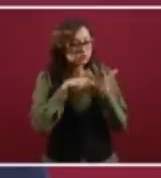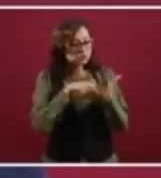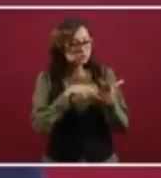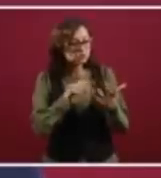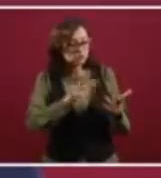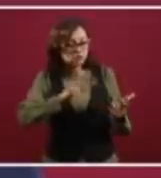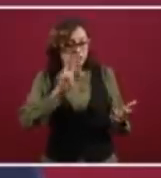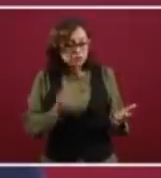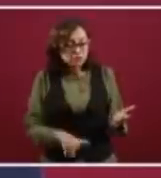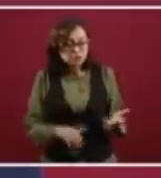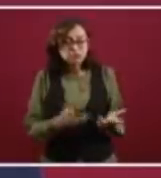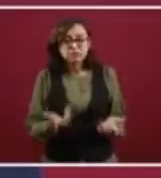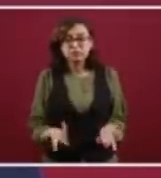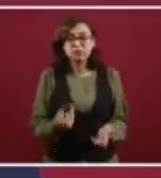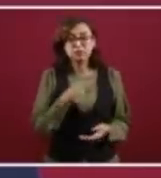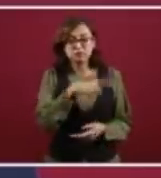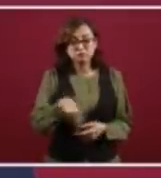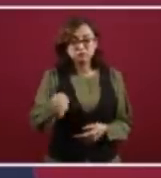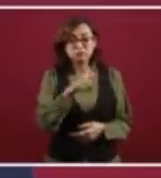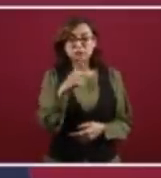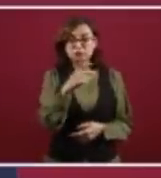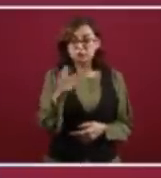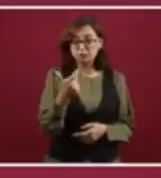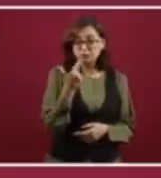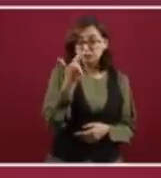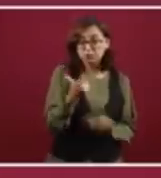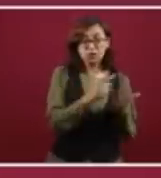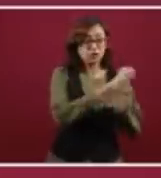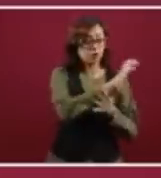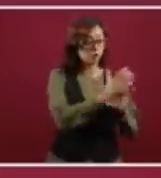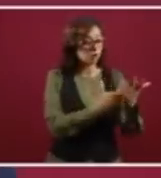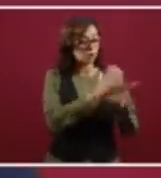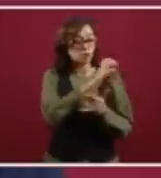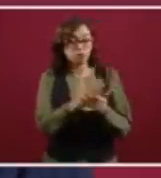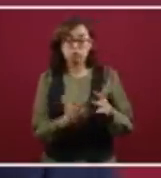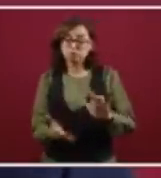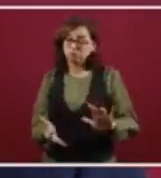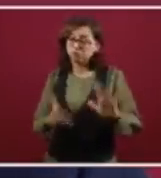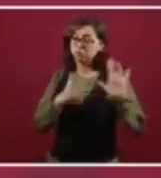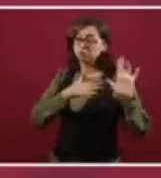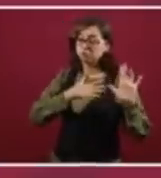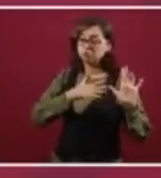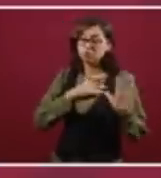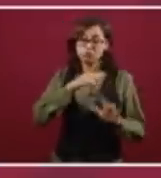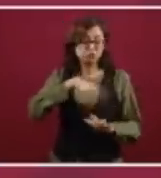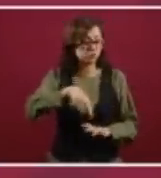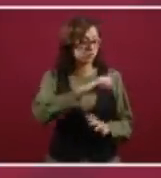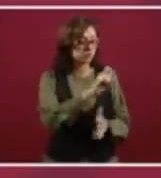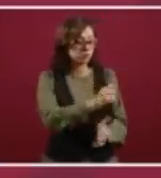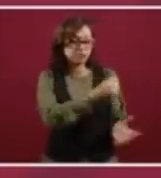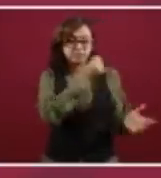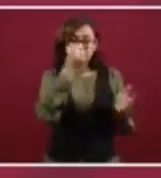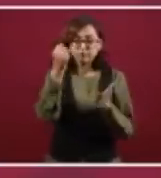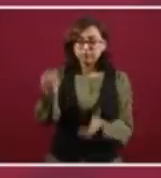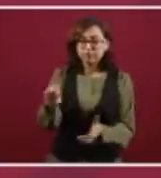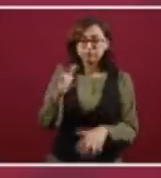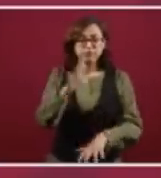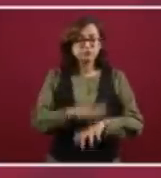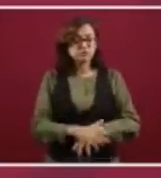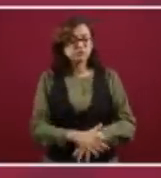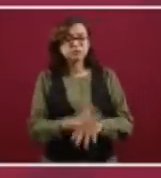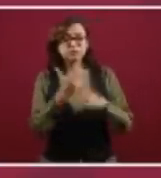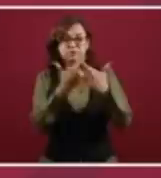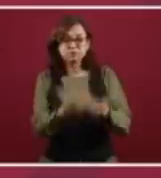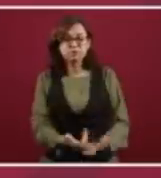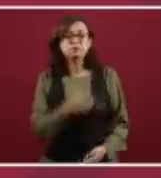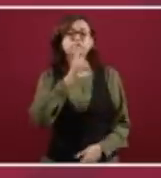Si se entregaron esos 107 contratos y se hizo el compromiso de que iba a haber inversión y que iba a aumentar la producción,